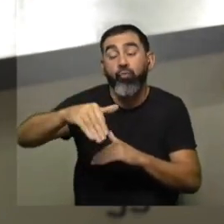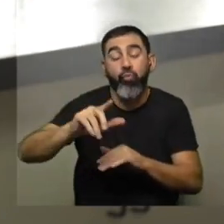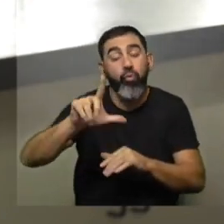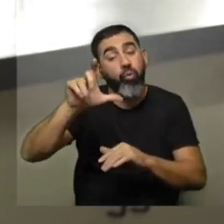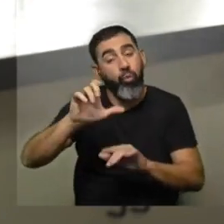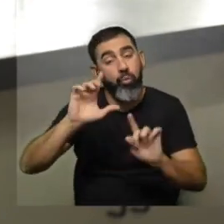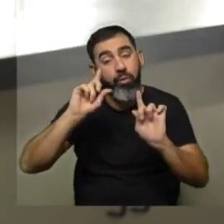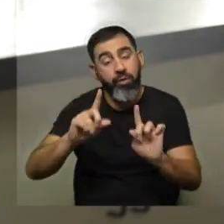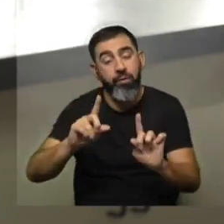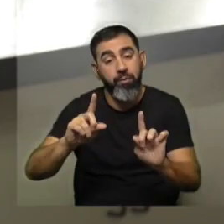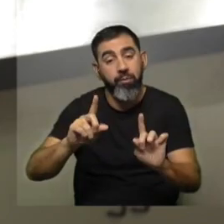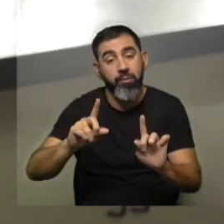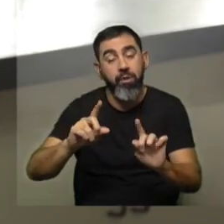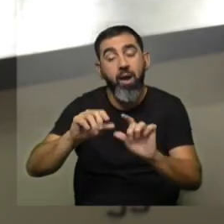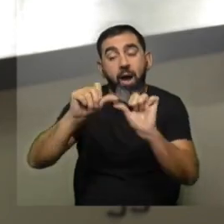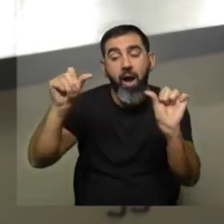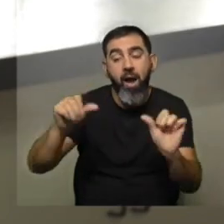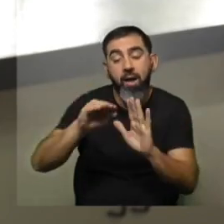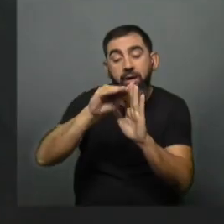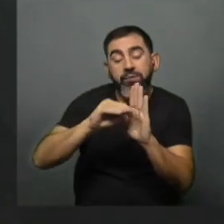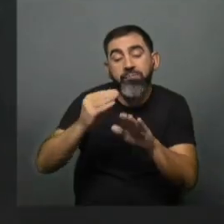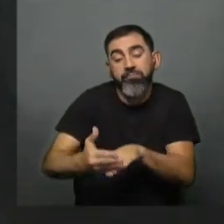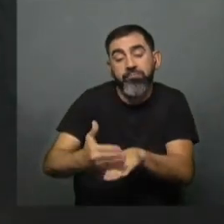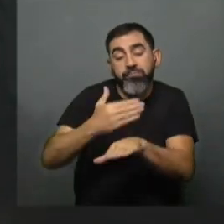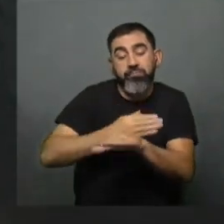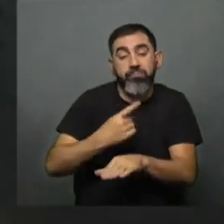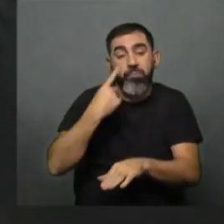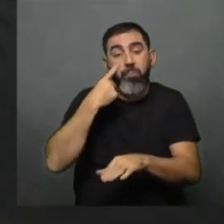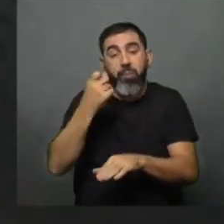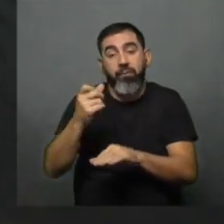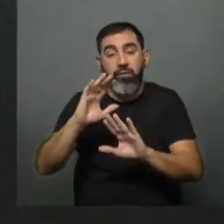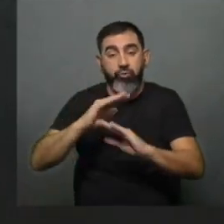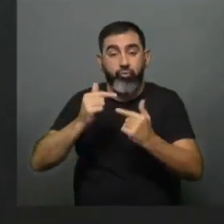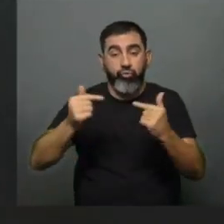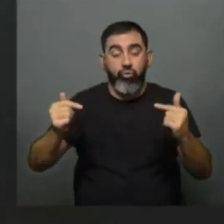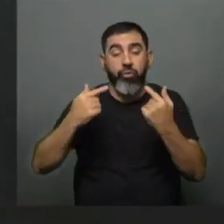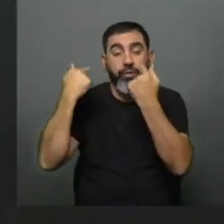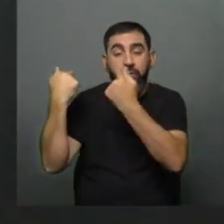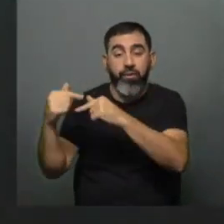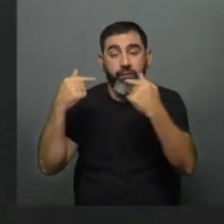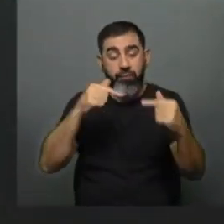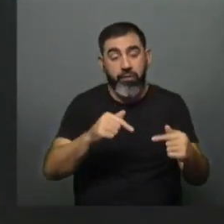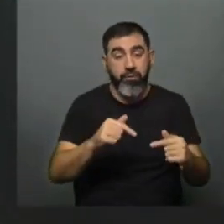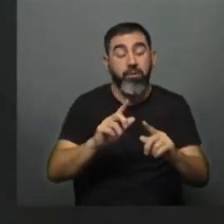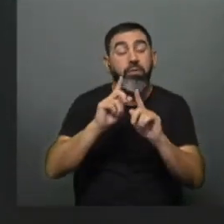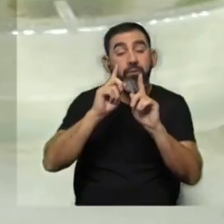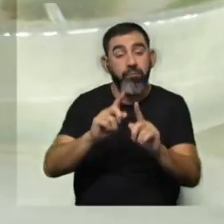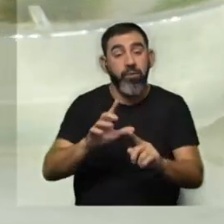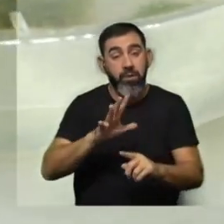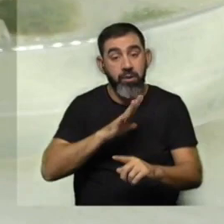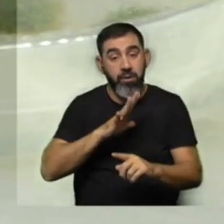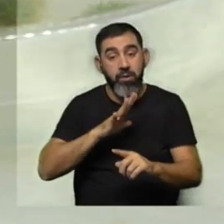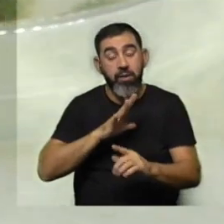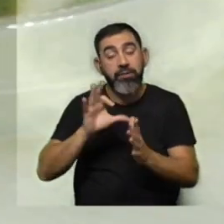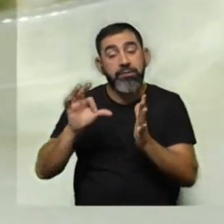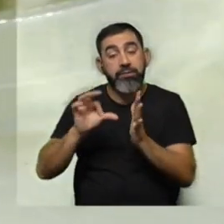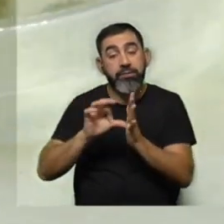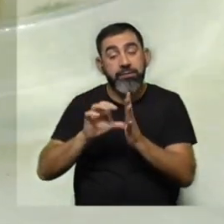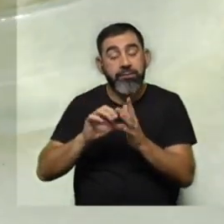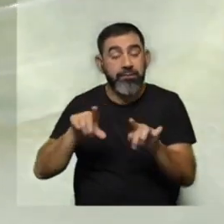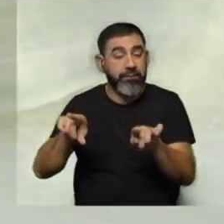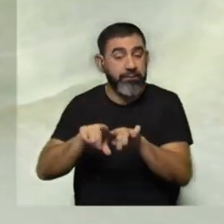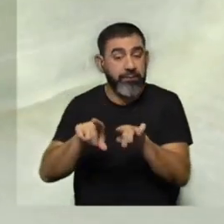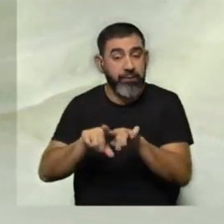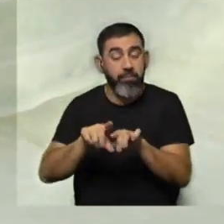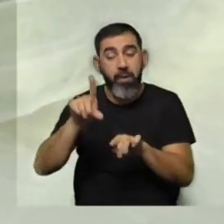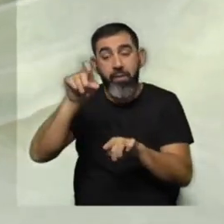que vamos a tomar medidas de precaución y de prevención diferentes. Aparte de tener los sistemas habituales de